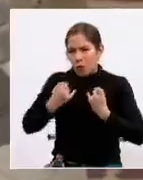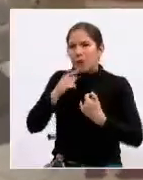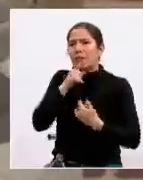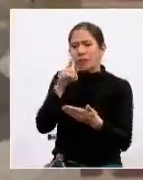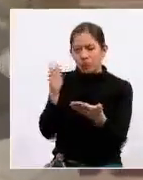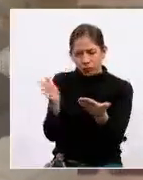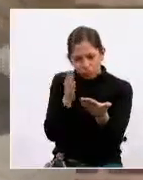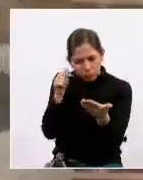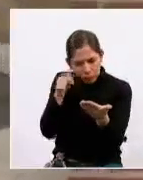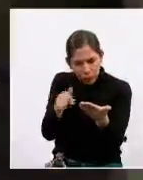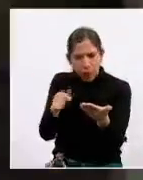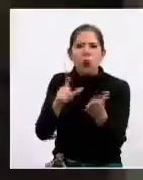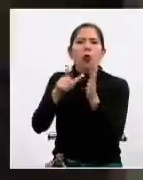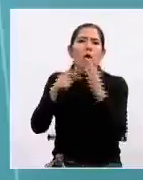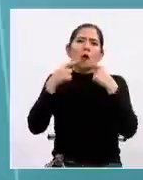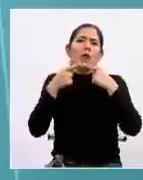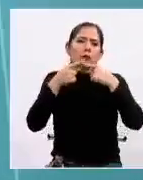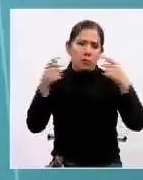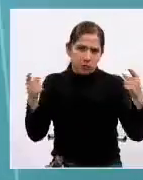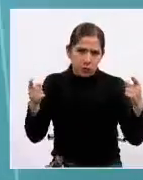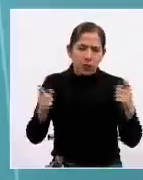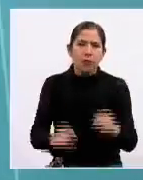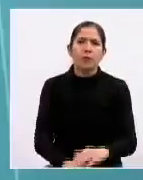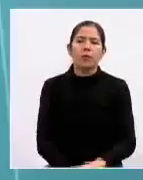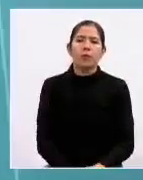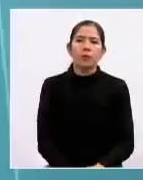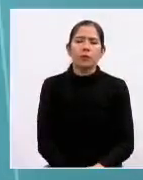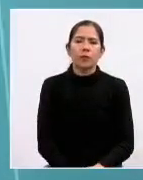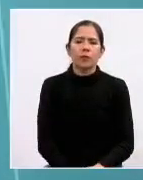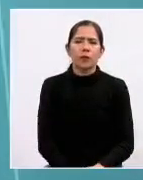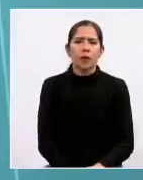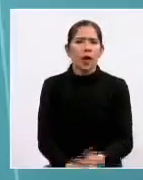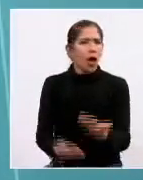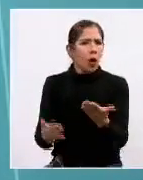nosotros nos manifestaremos. Pero ¿cómo se encuentran estos estudiantes?